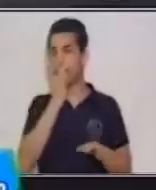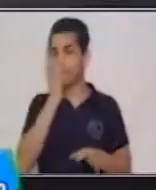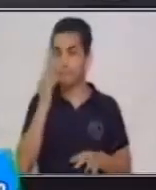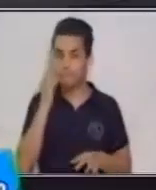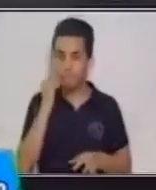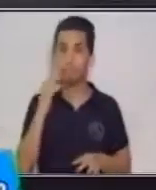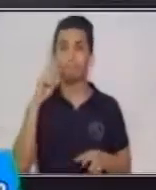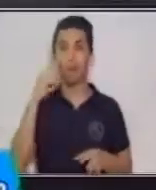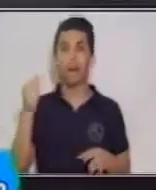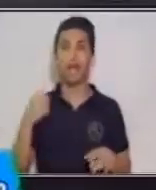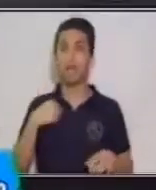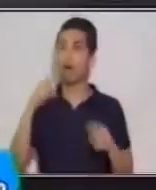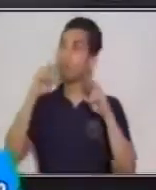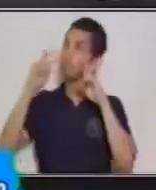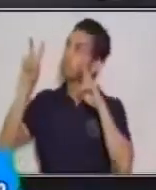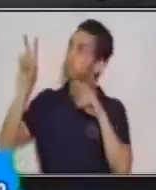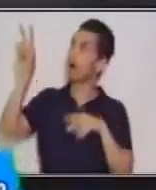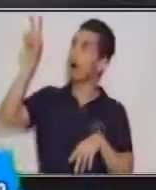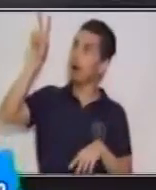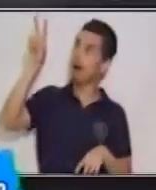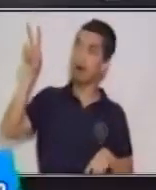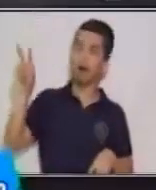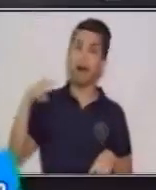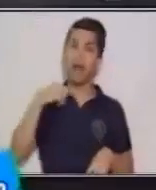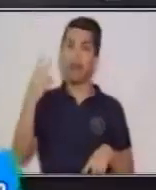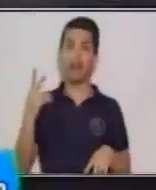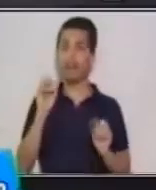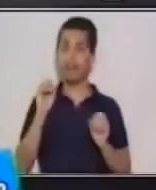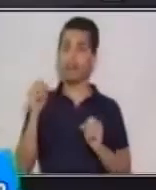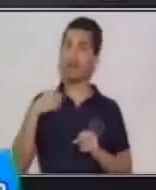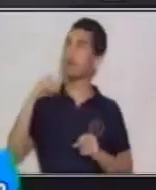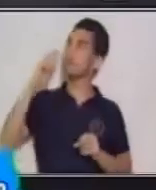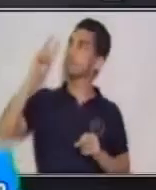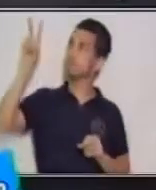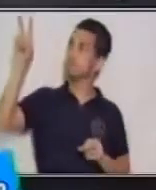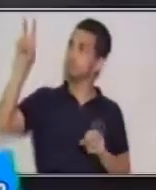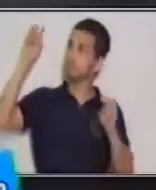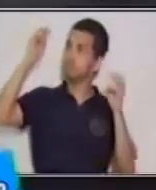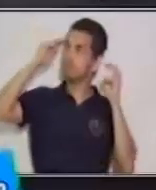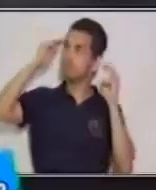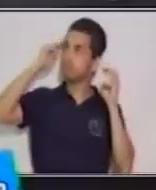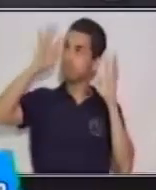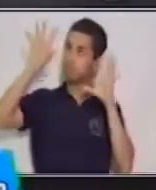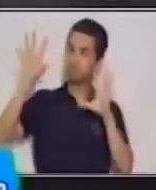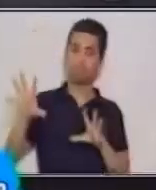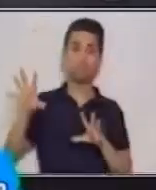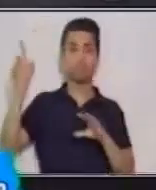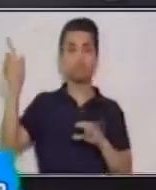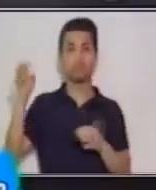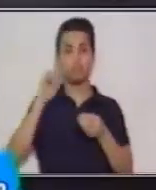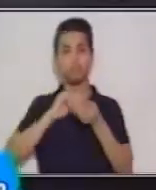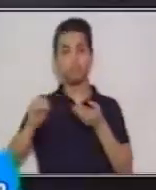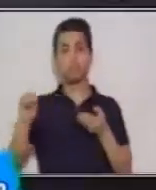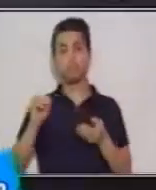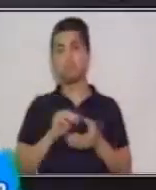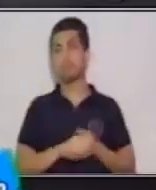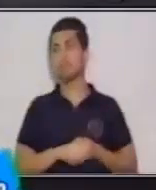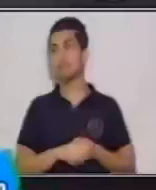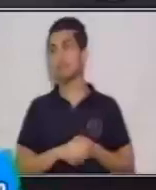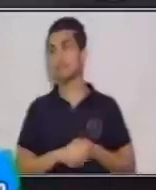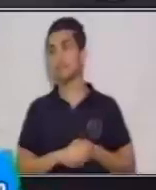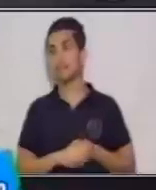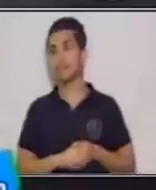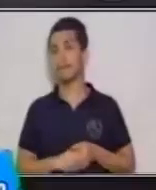Porque solo lo hacemos con nuestros ojos y nuestra mente está decodificando ese mensaje. Bien,